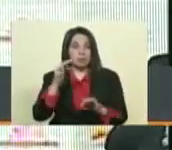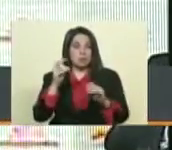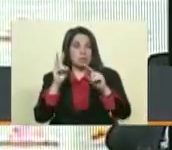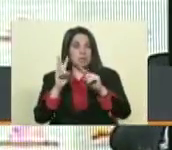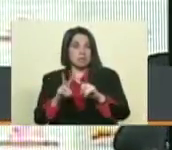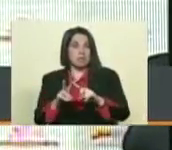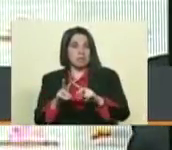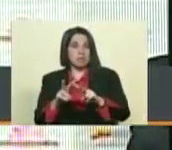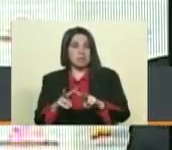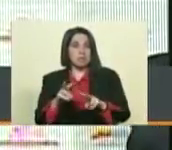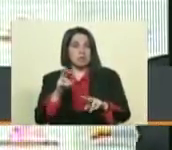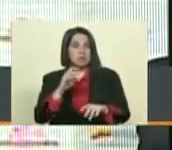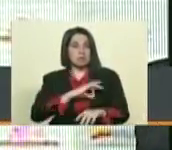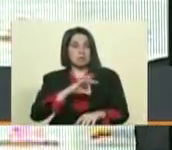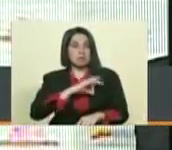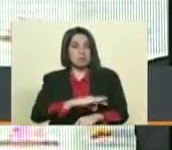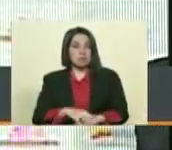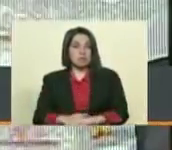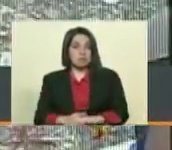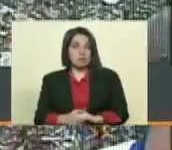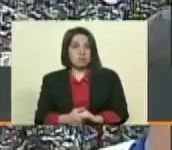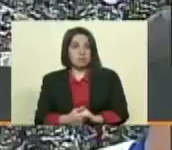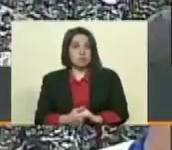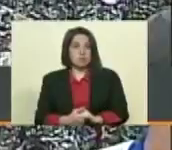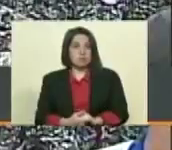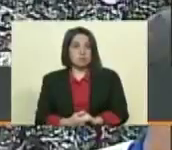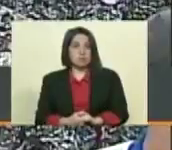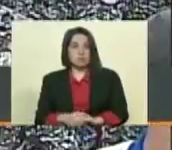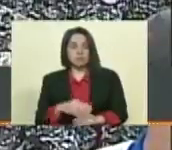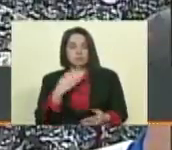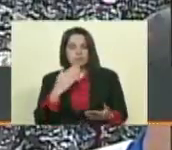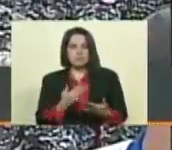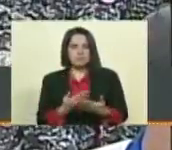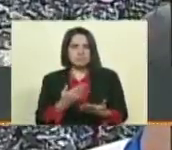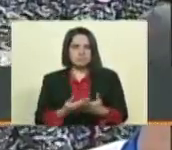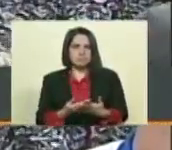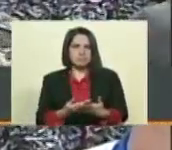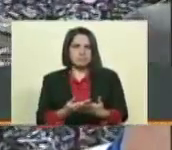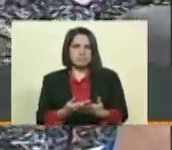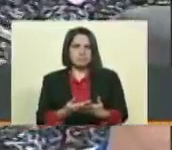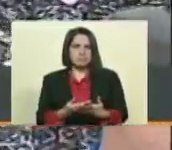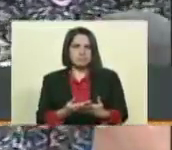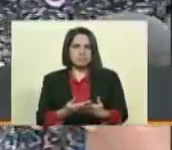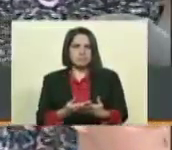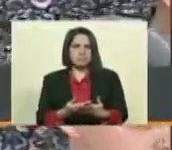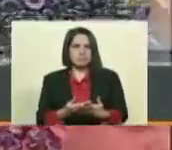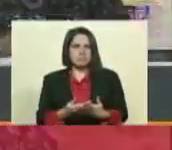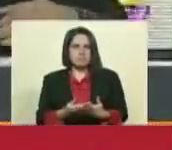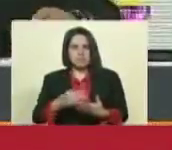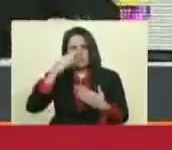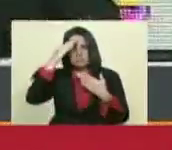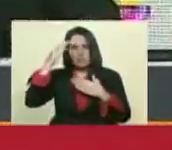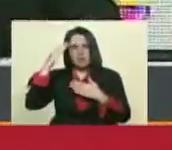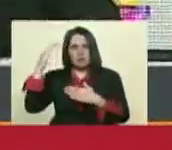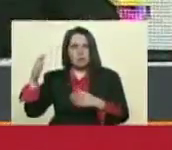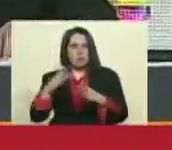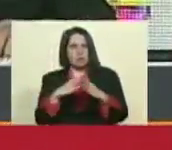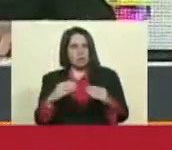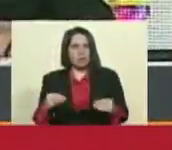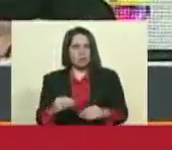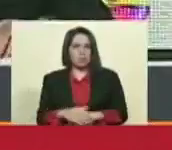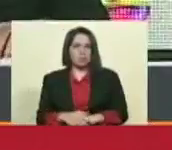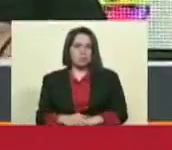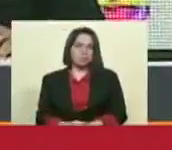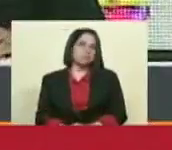Camarada Diosdado Cabello Rondón. Gracias, compañero presidente. Saludos a todas y a todos.